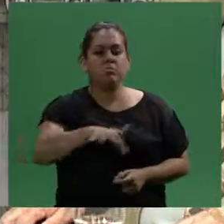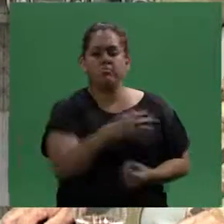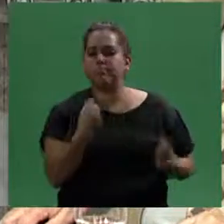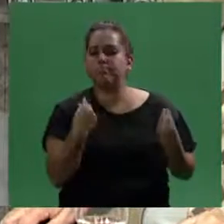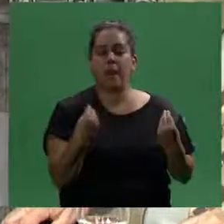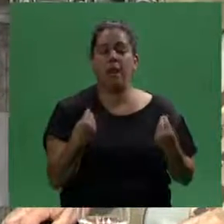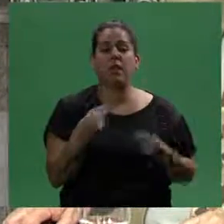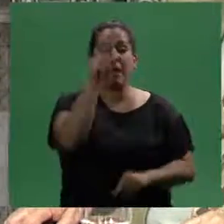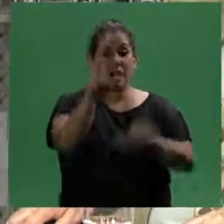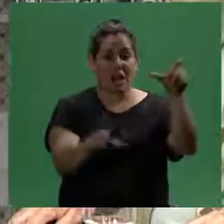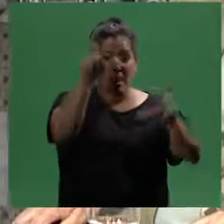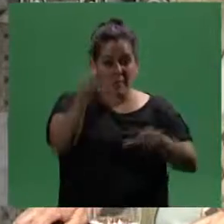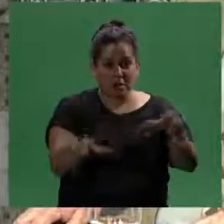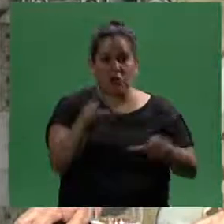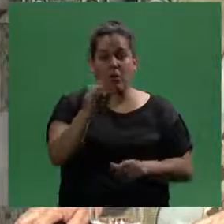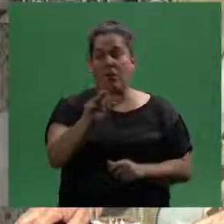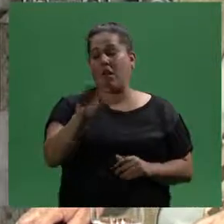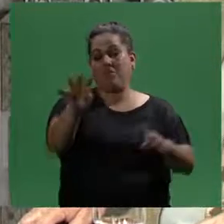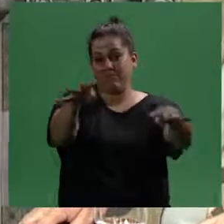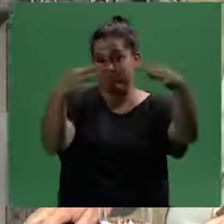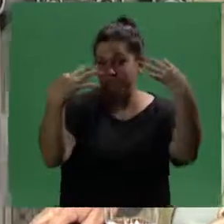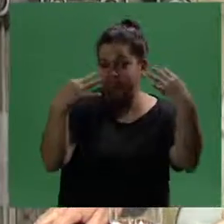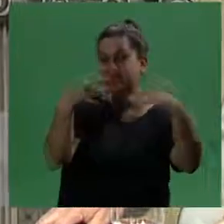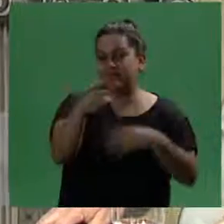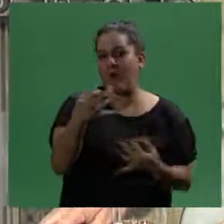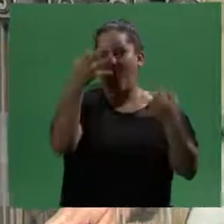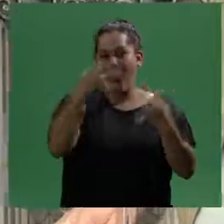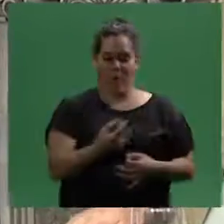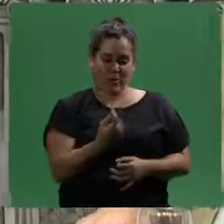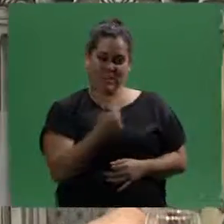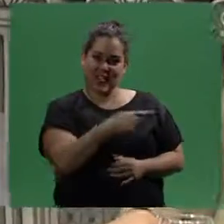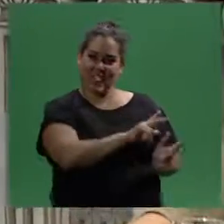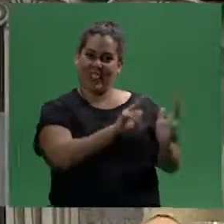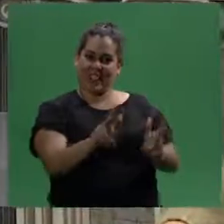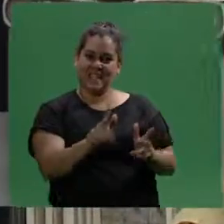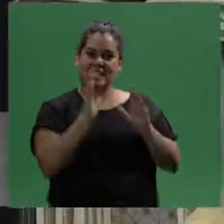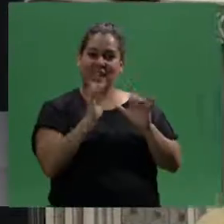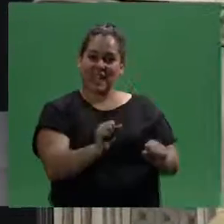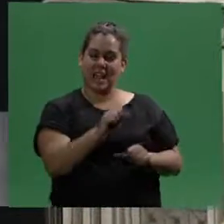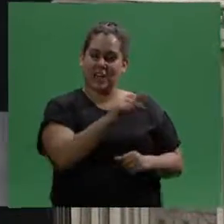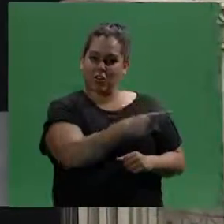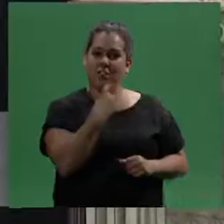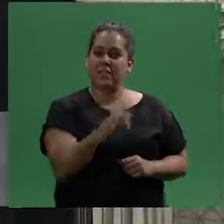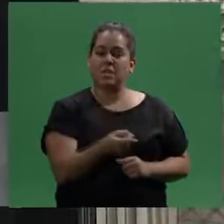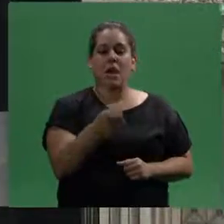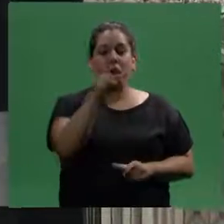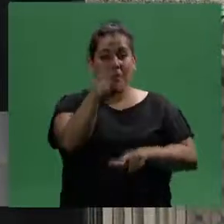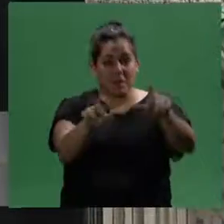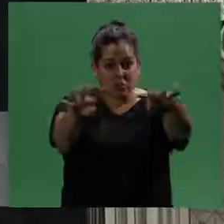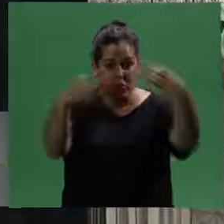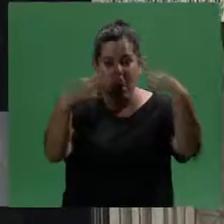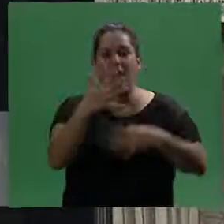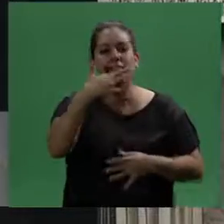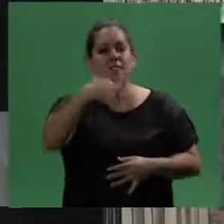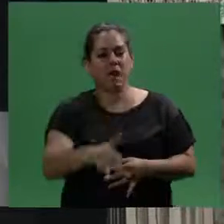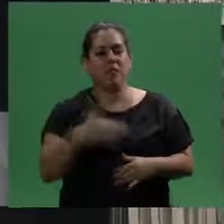periodistas y es un espacio sobre todo para que la gente que está del otro lado, justamente como decía secretario parlamentario